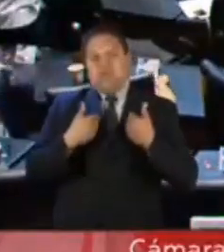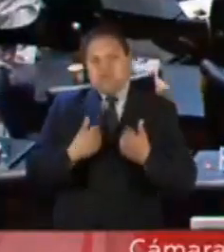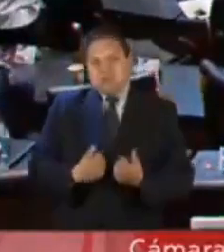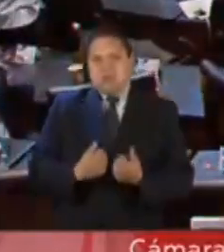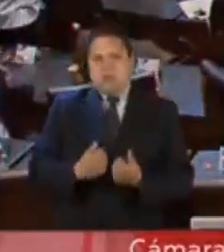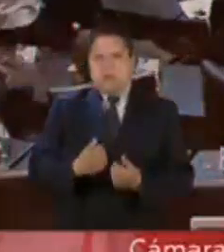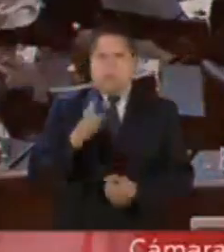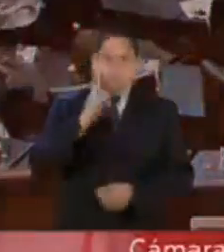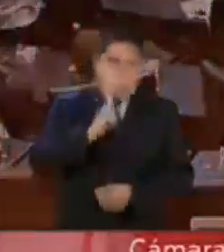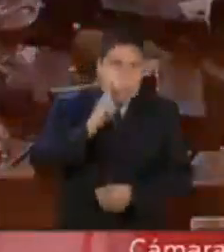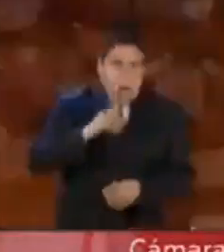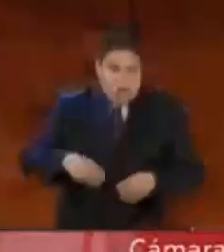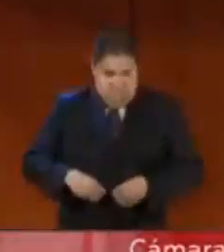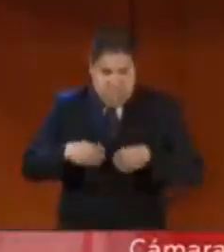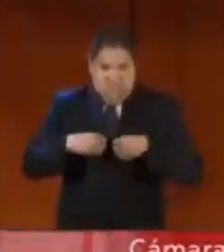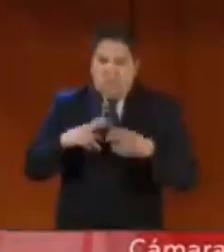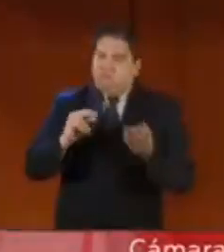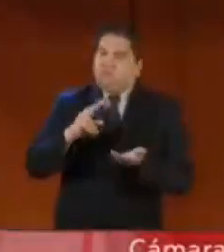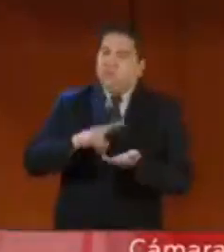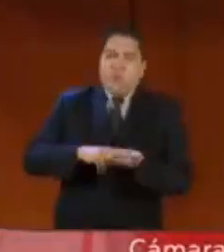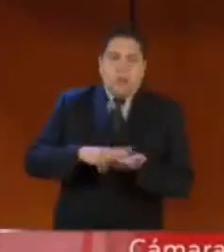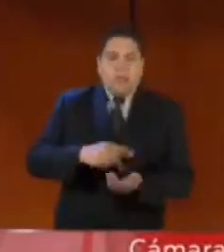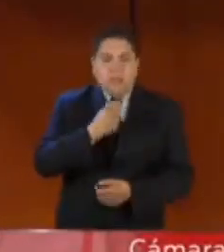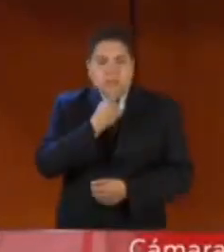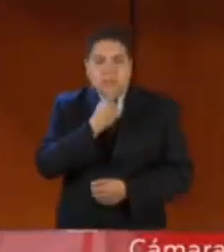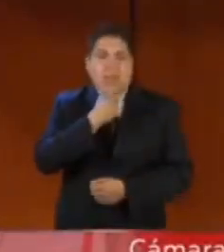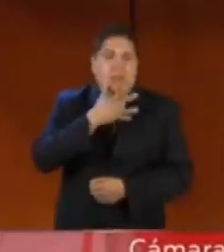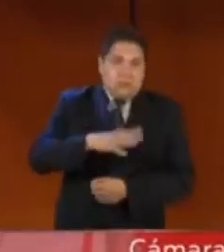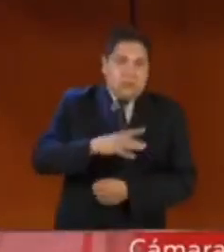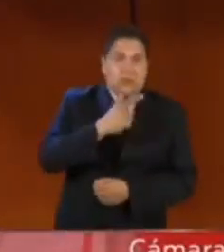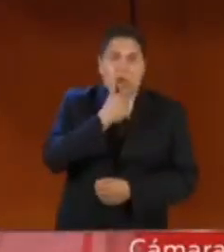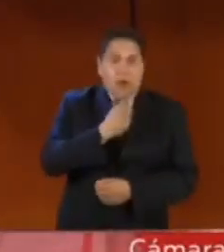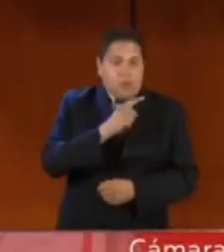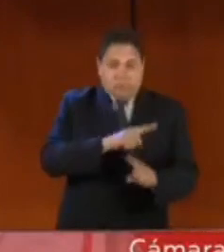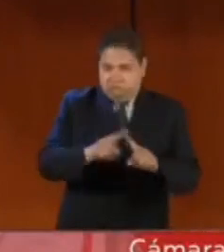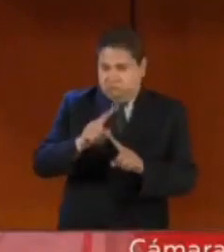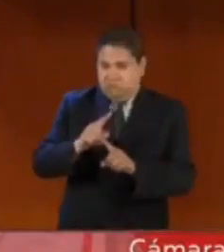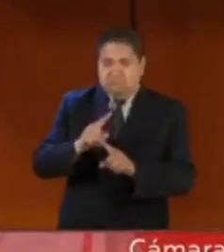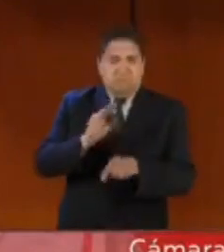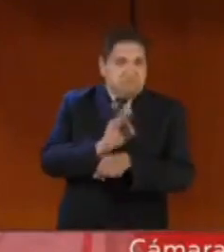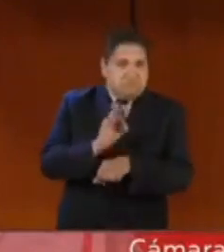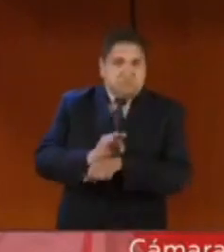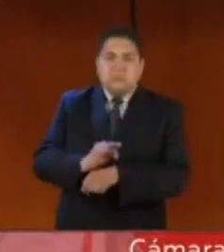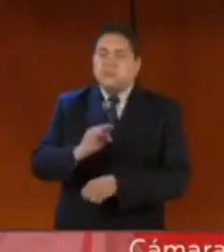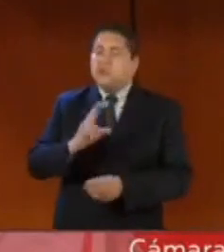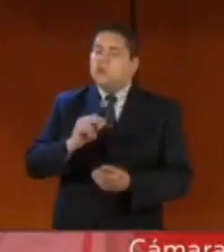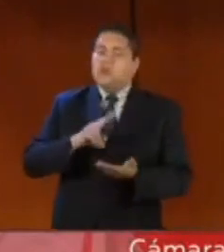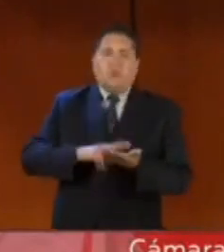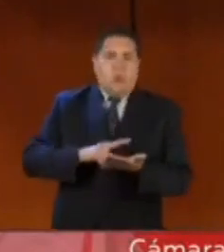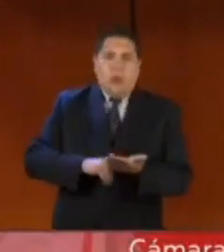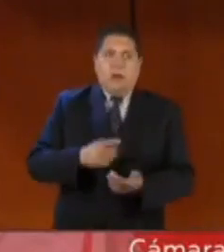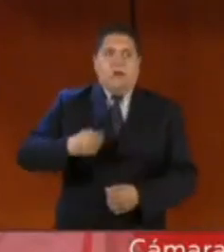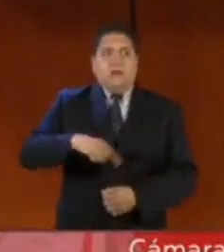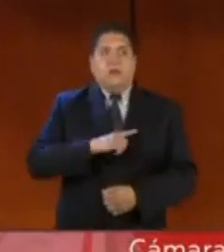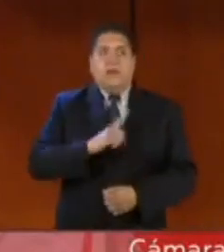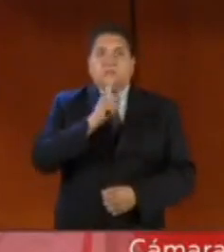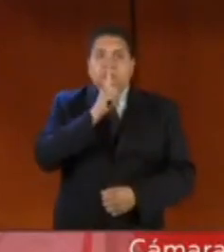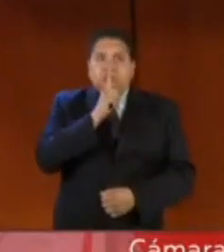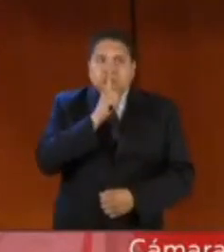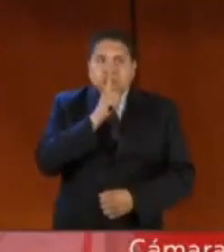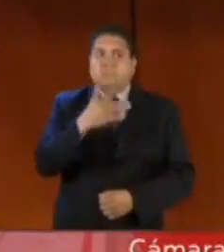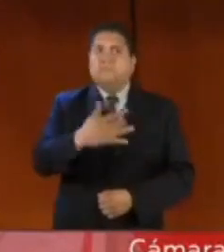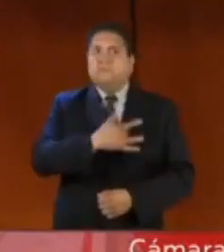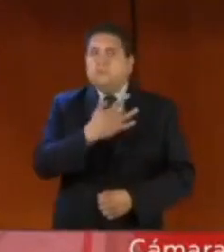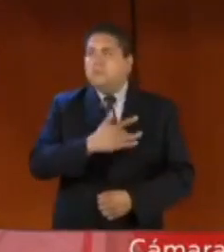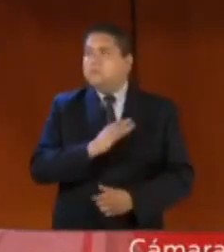compañeras compañeros no podemos permanecer indiferentes no podemos callar más no podemos taparnos los ojos taparnos los oídos no podemos